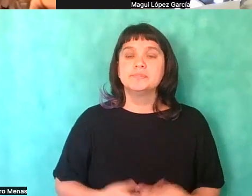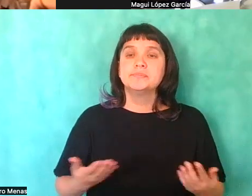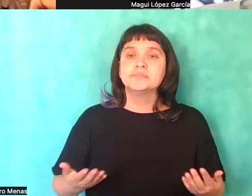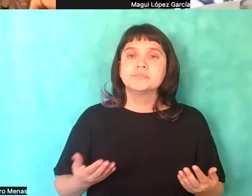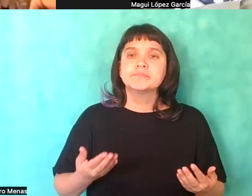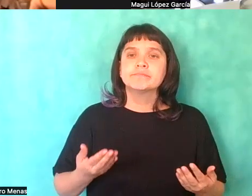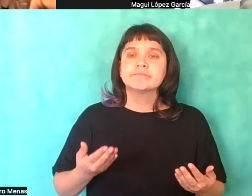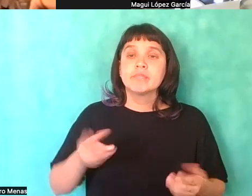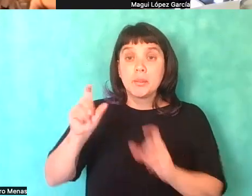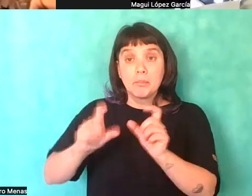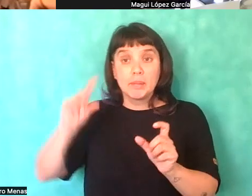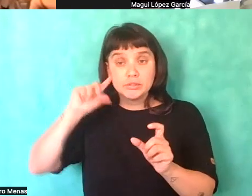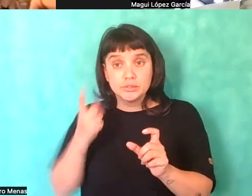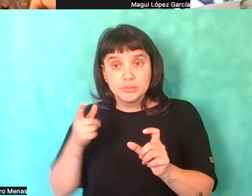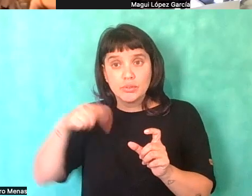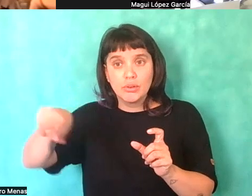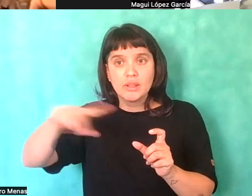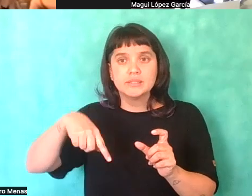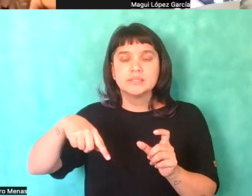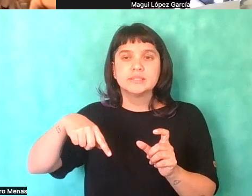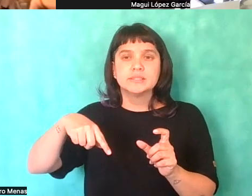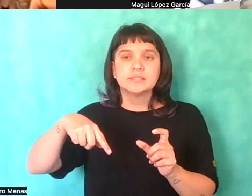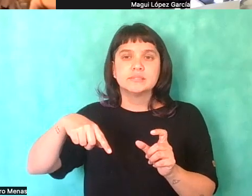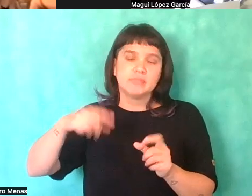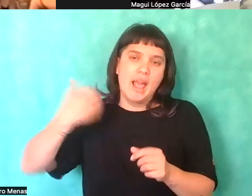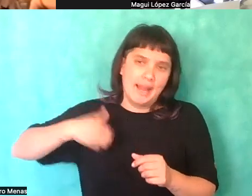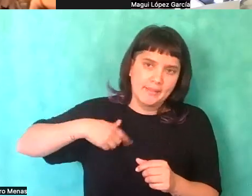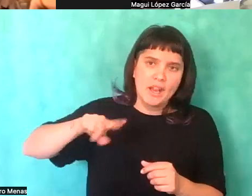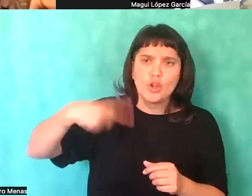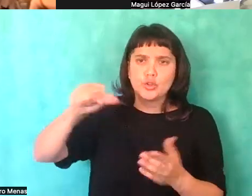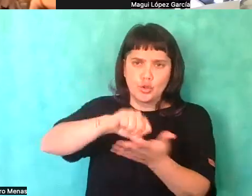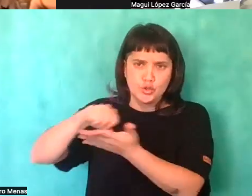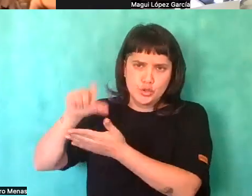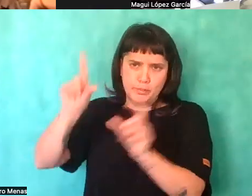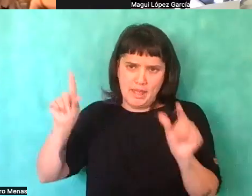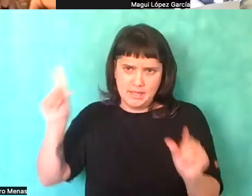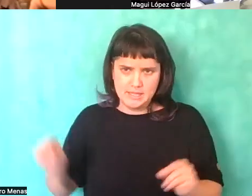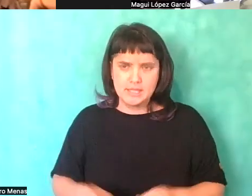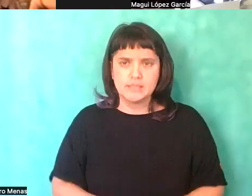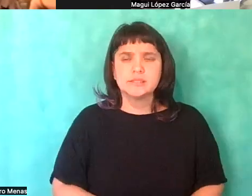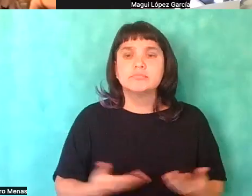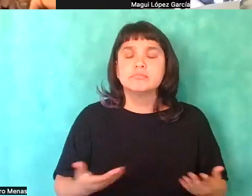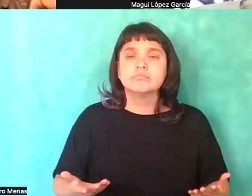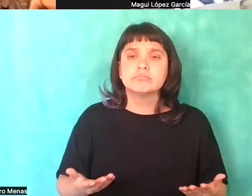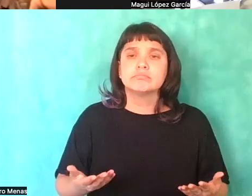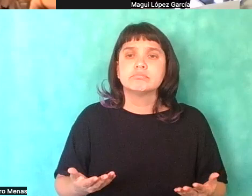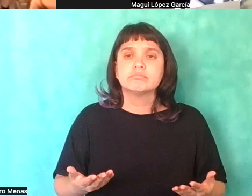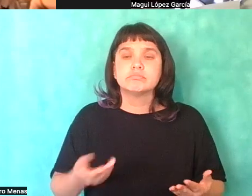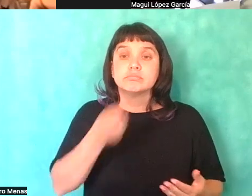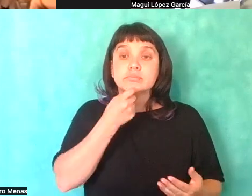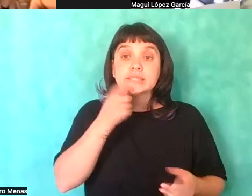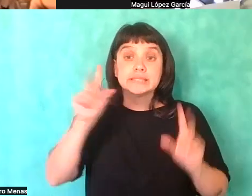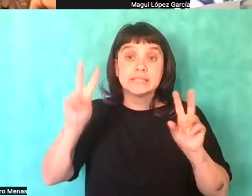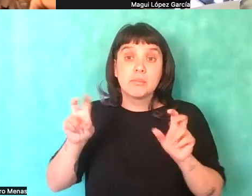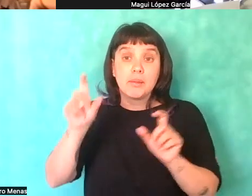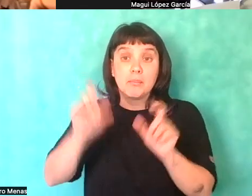personas sordas, acá en Argentina, pero también ocurre en otros países, es que cuando se trata de personas sordas,